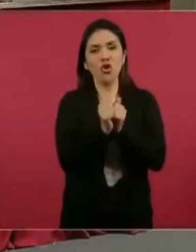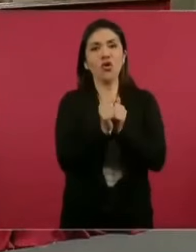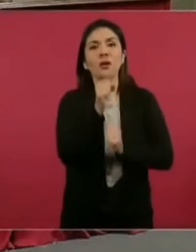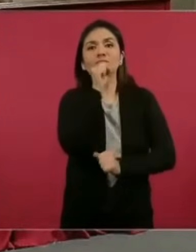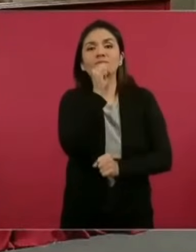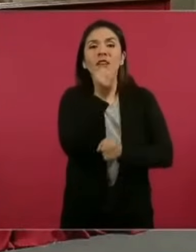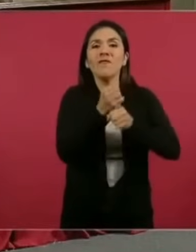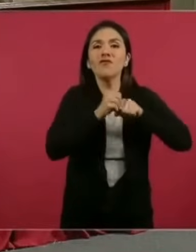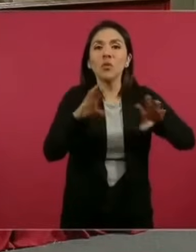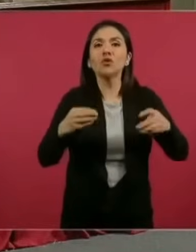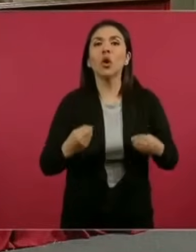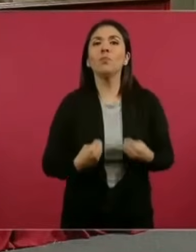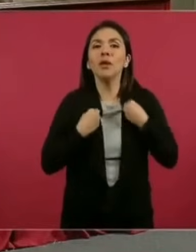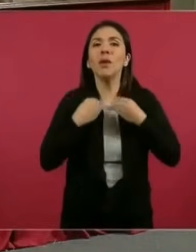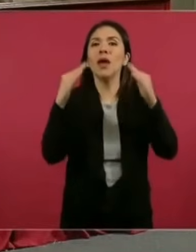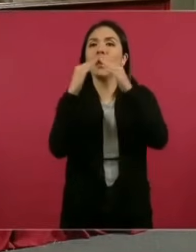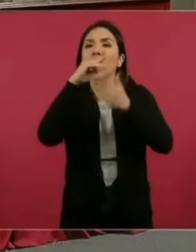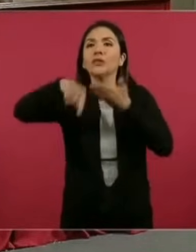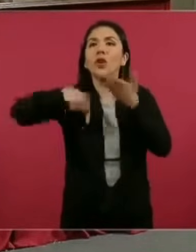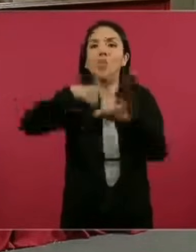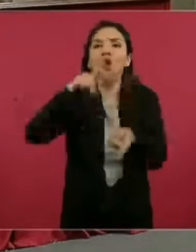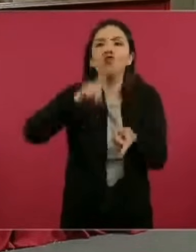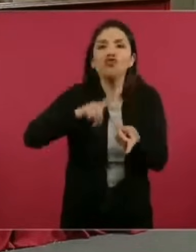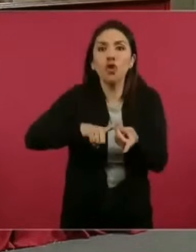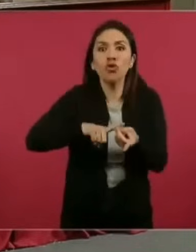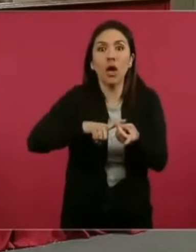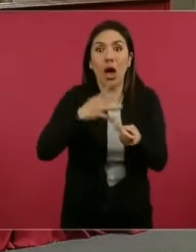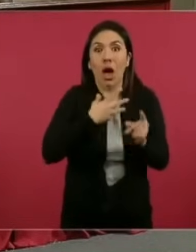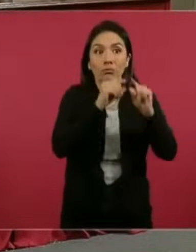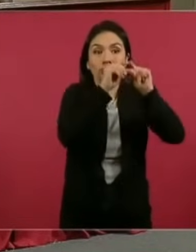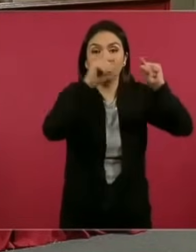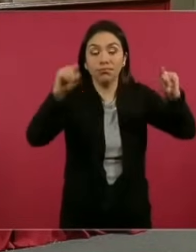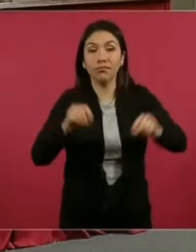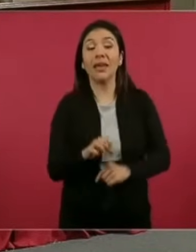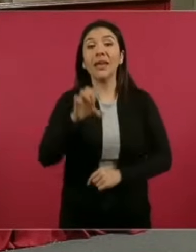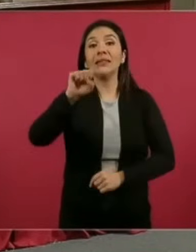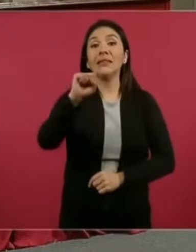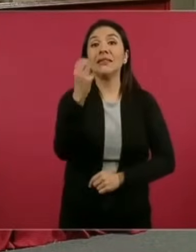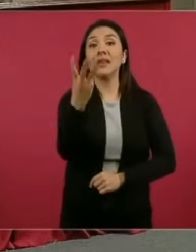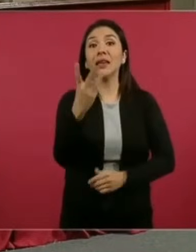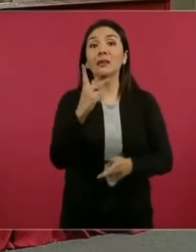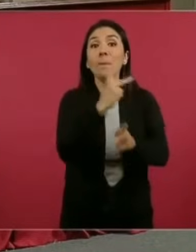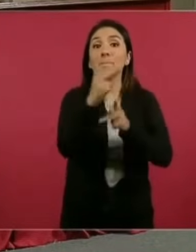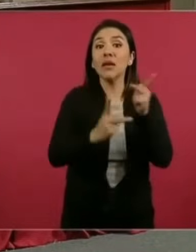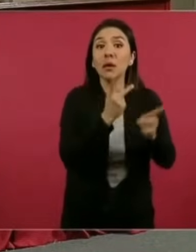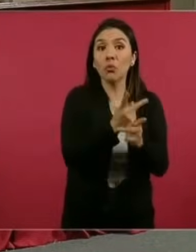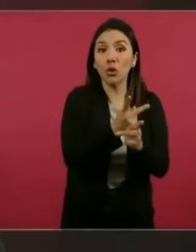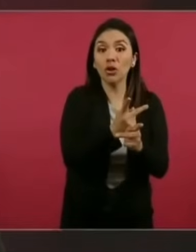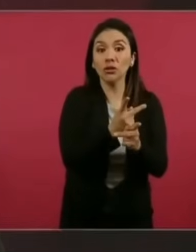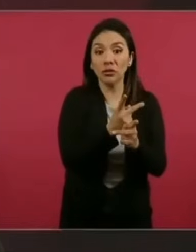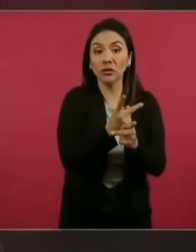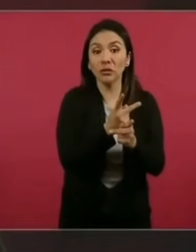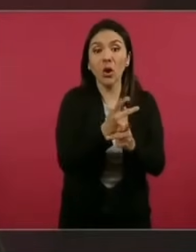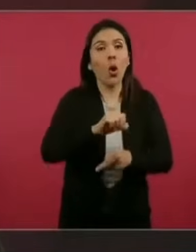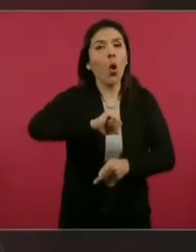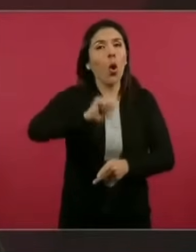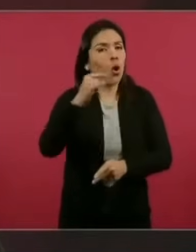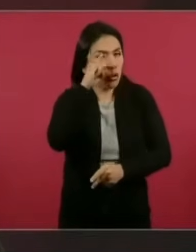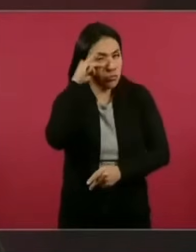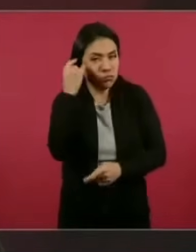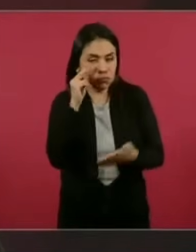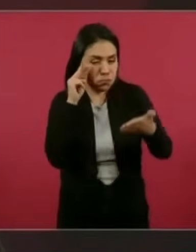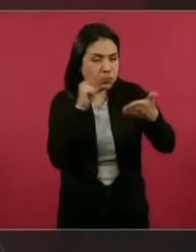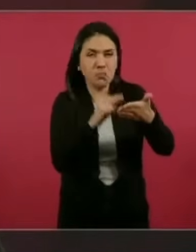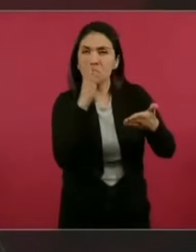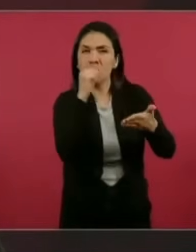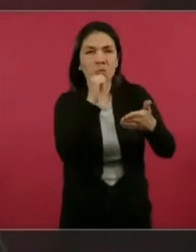domicilio completo, había 63 pasaportes, uno más ilegible, que no se